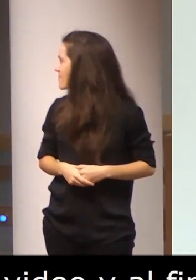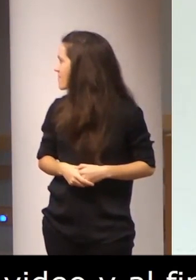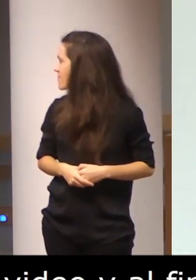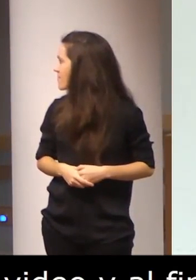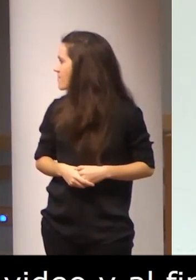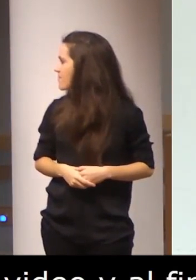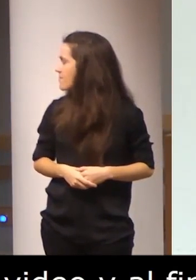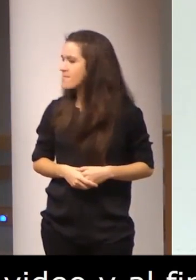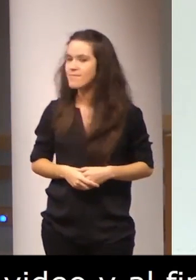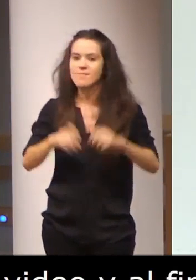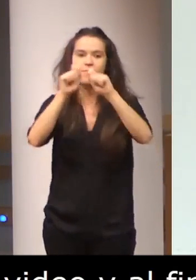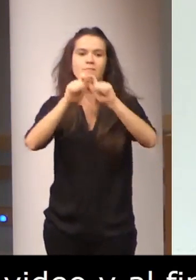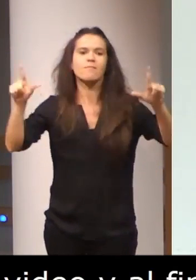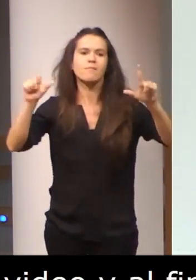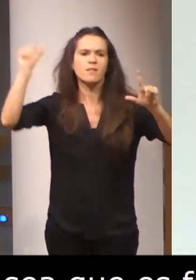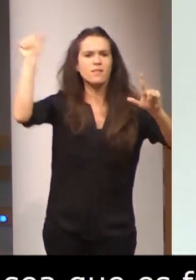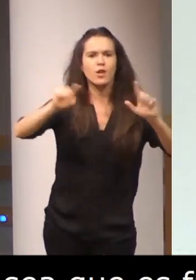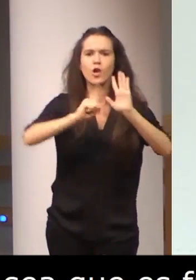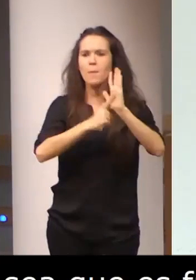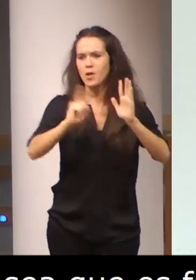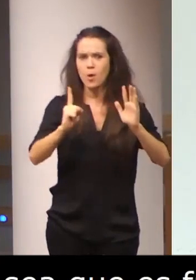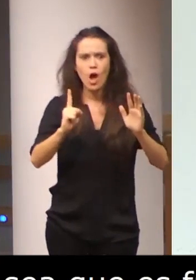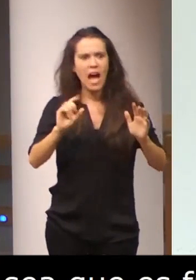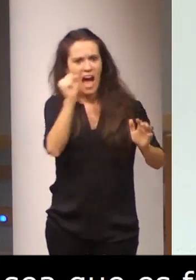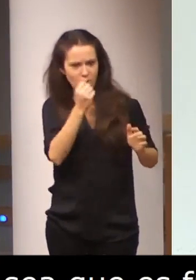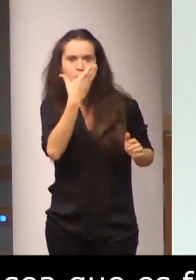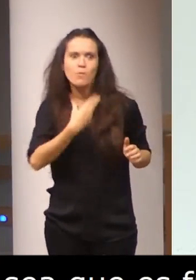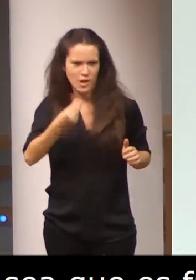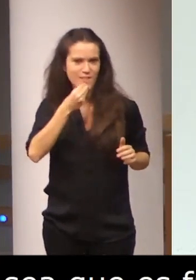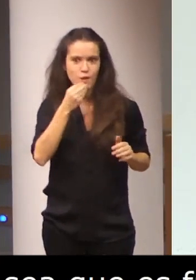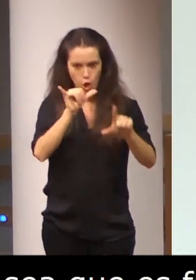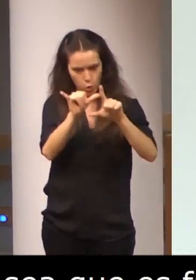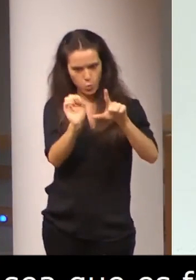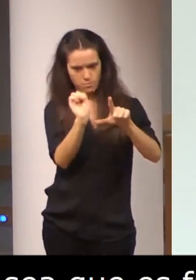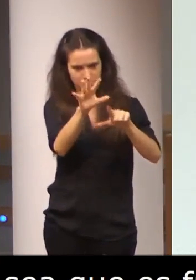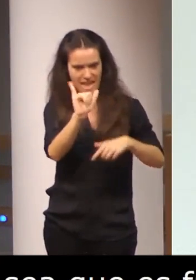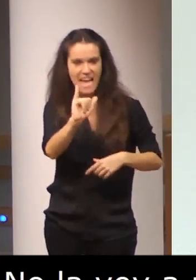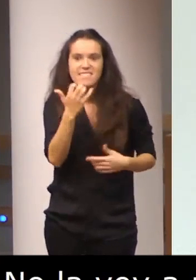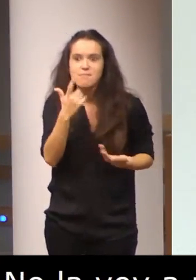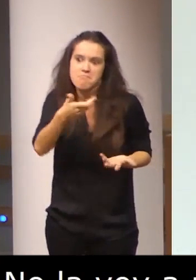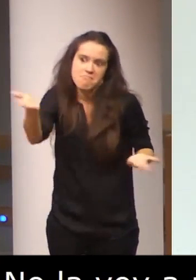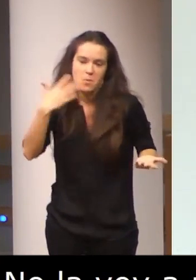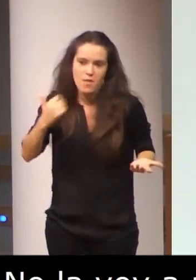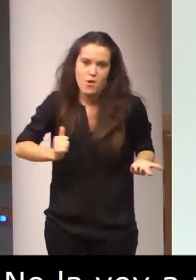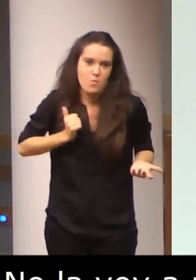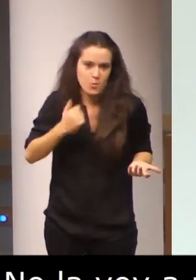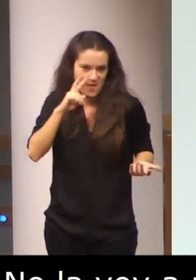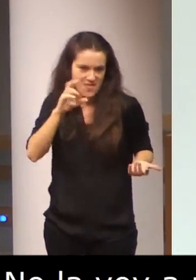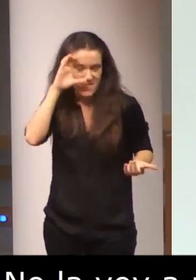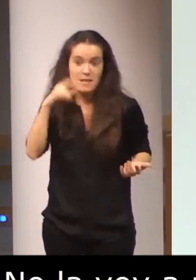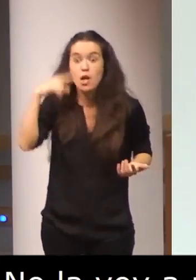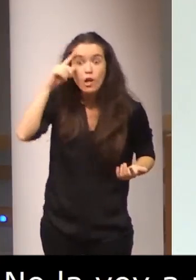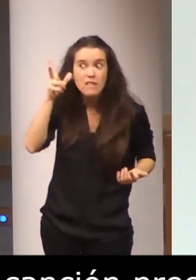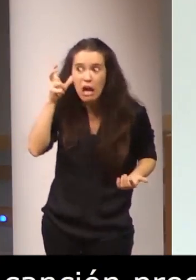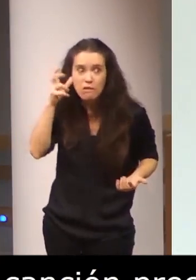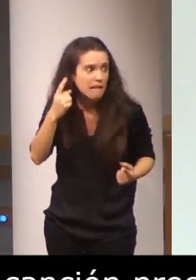No la voy a poner entera, pero es una canción preciosa que está en YouTube, si tienen oportunidad de escucharla, no sé si se oirá. Para